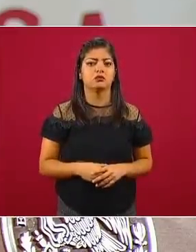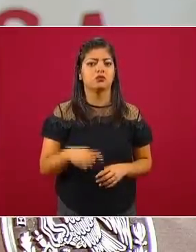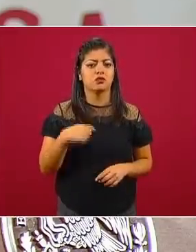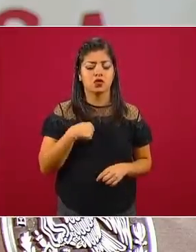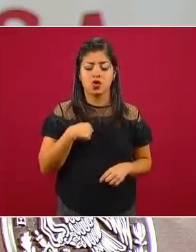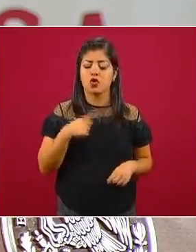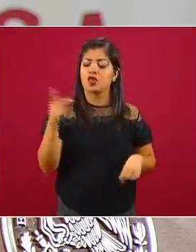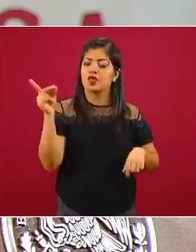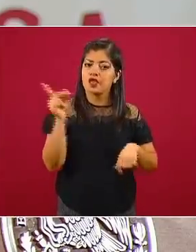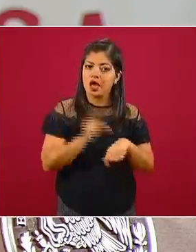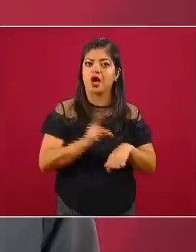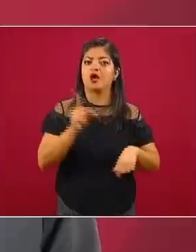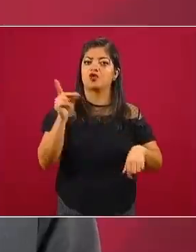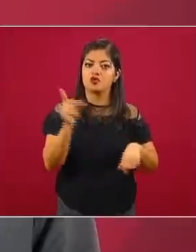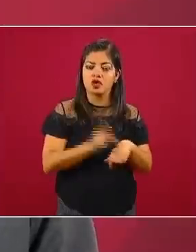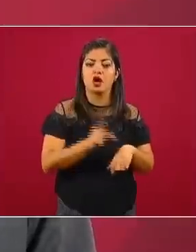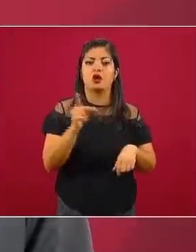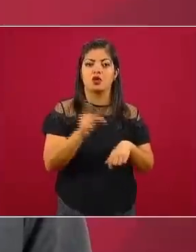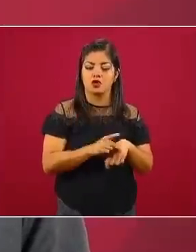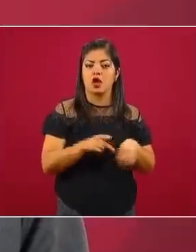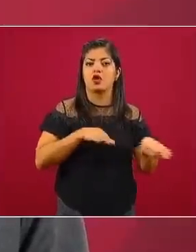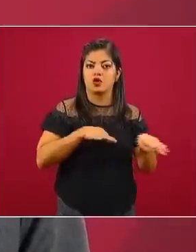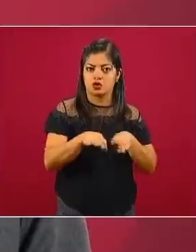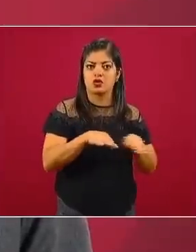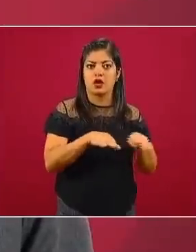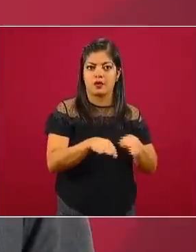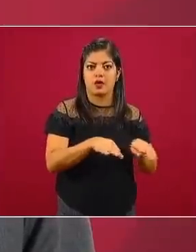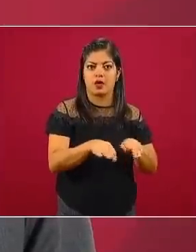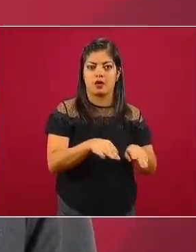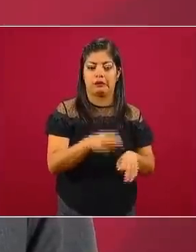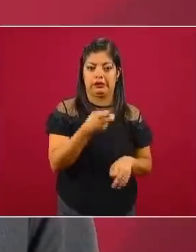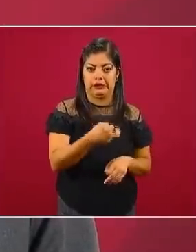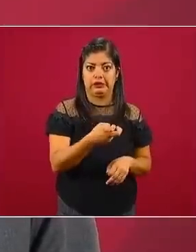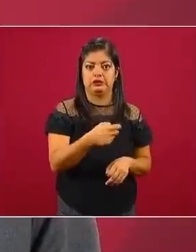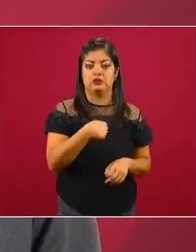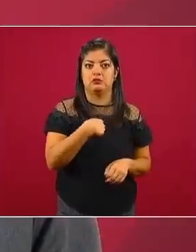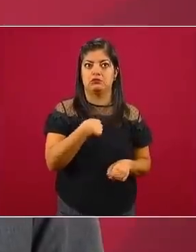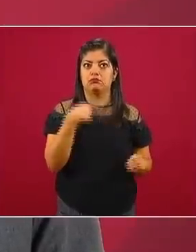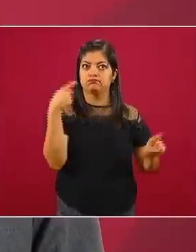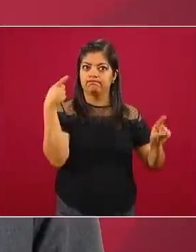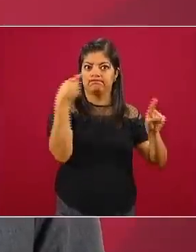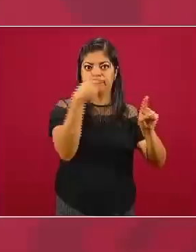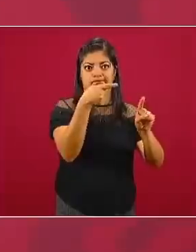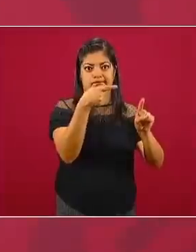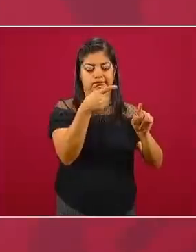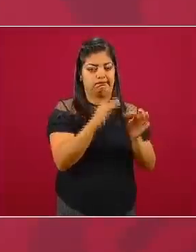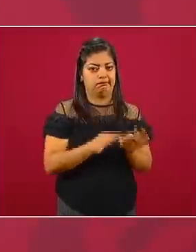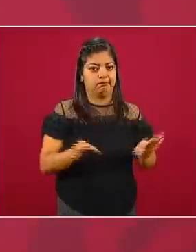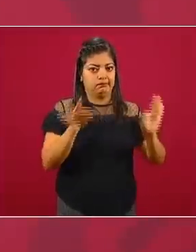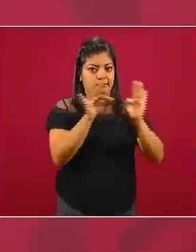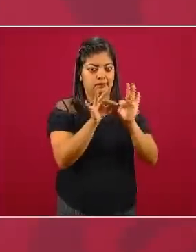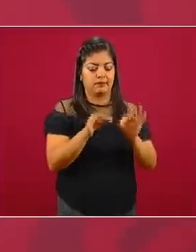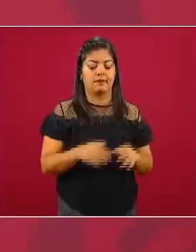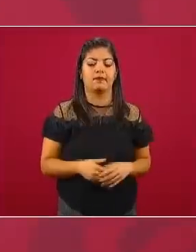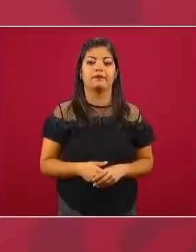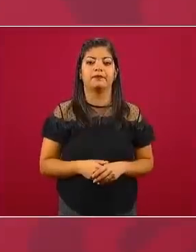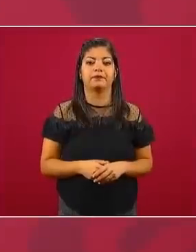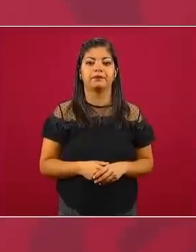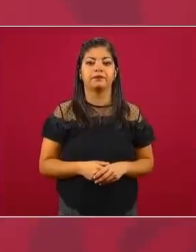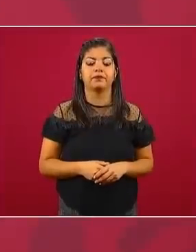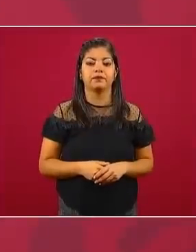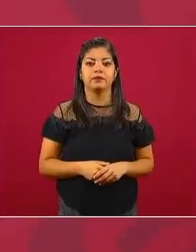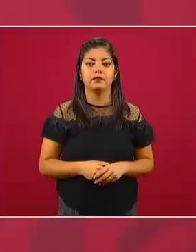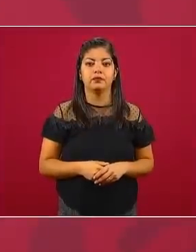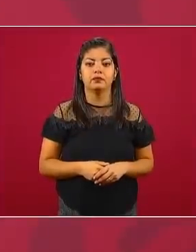los días trabajando en ese propósito fundamental.